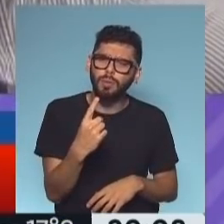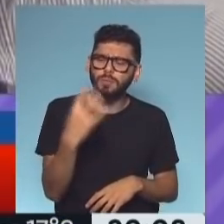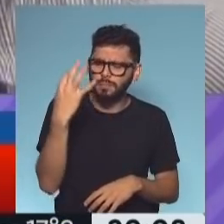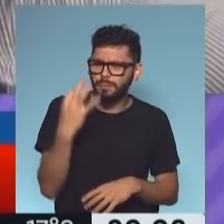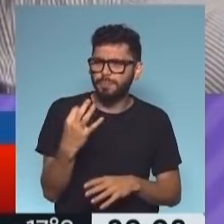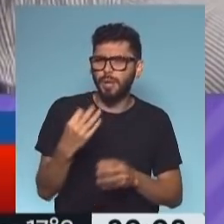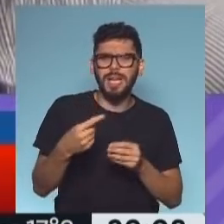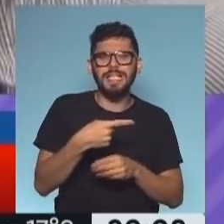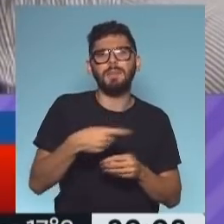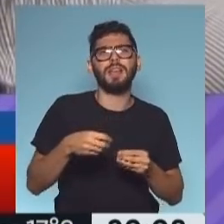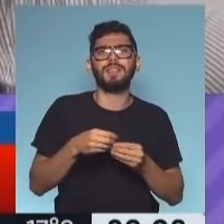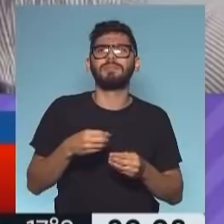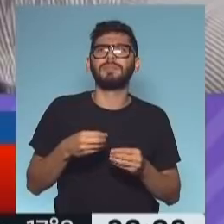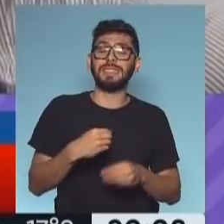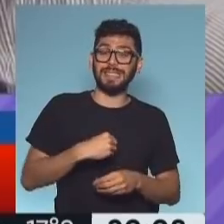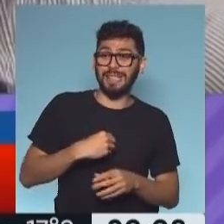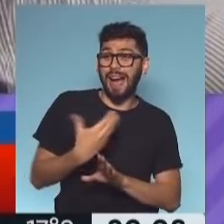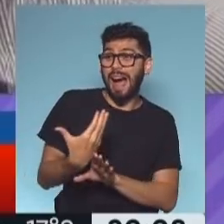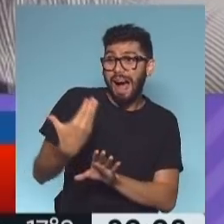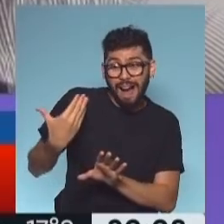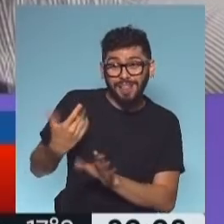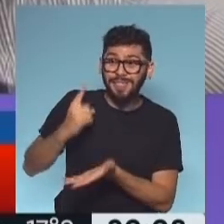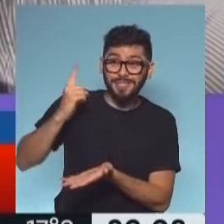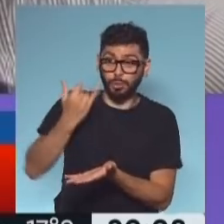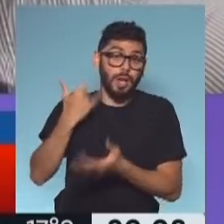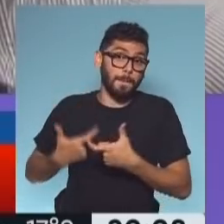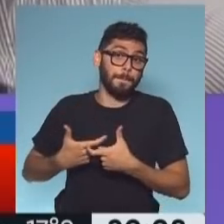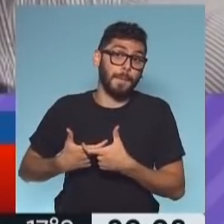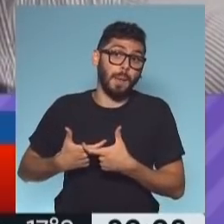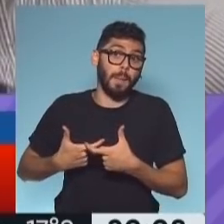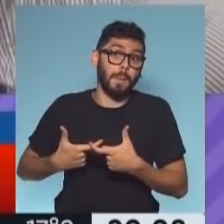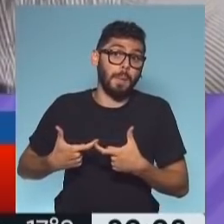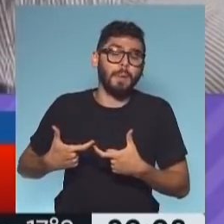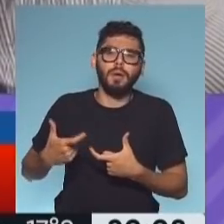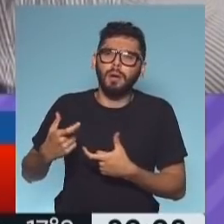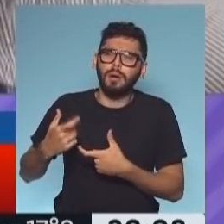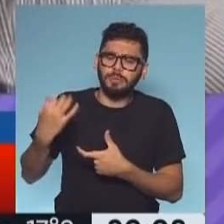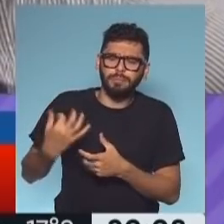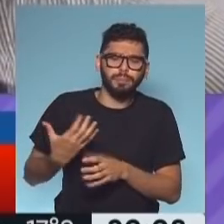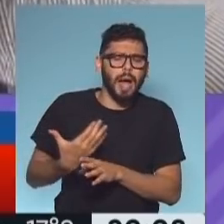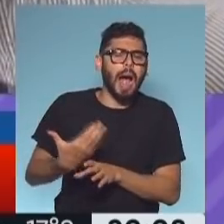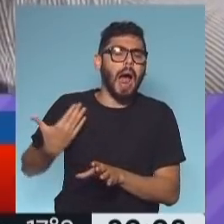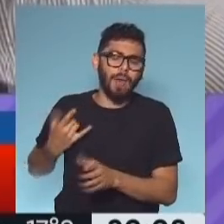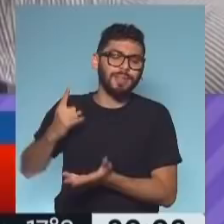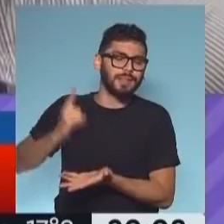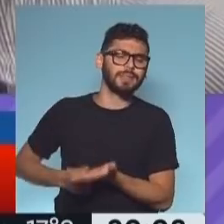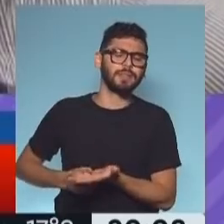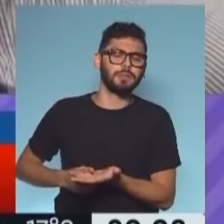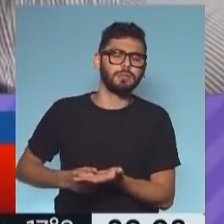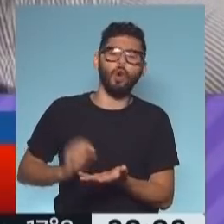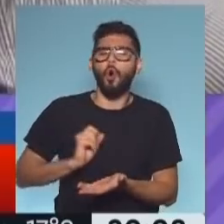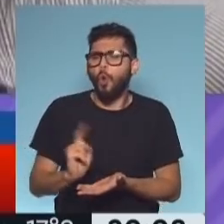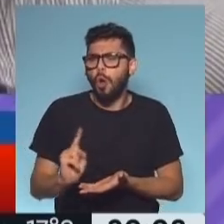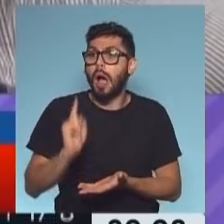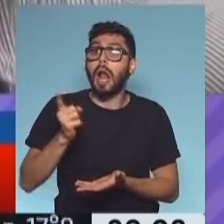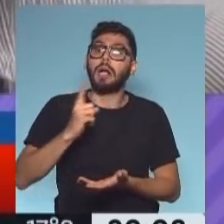haber tomado antes de ese fin de semana largo, cuando ya los números venían en aumento. ¿Y qué es lo que más pesa a la hora de tomar medidas duras como